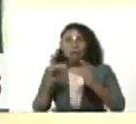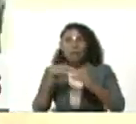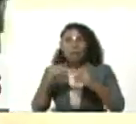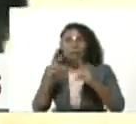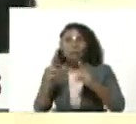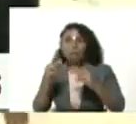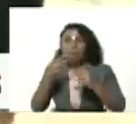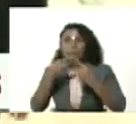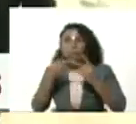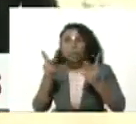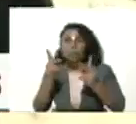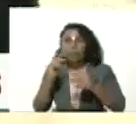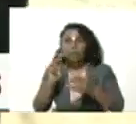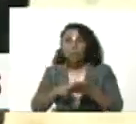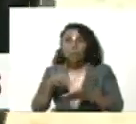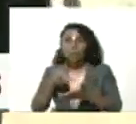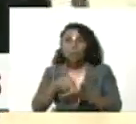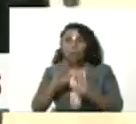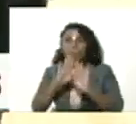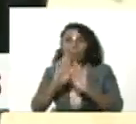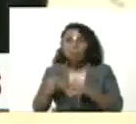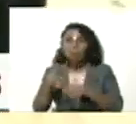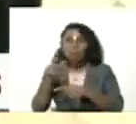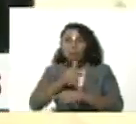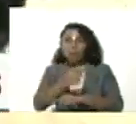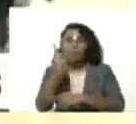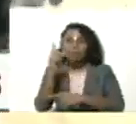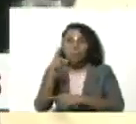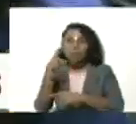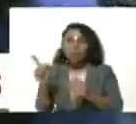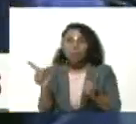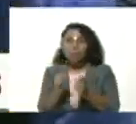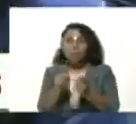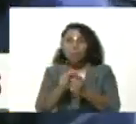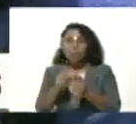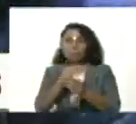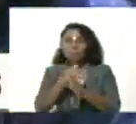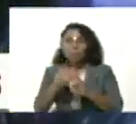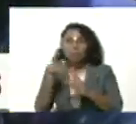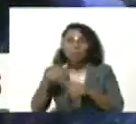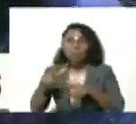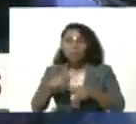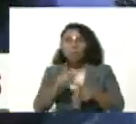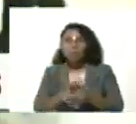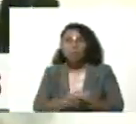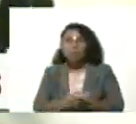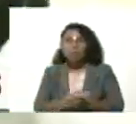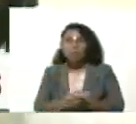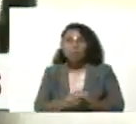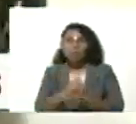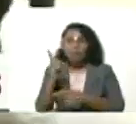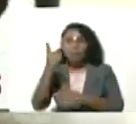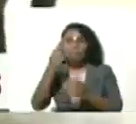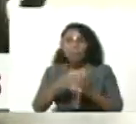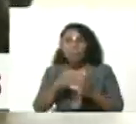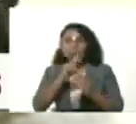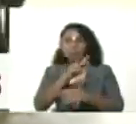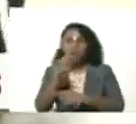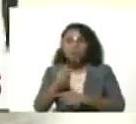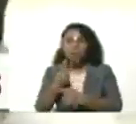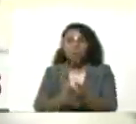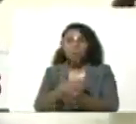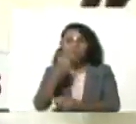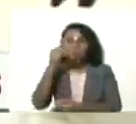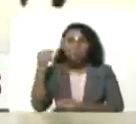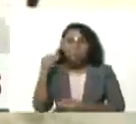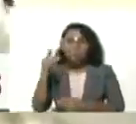usted lo ha orientado, para levantar los apoyos a cada uno de los pequeños y medianos productores de la zona. De estos 1.200 hermanos y hermanas